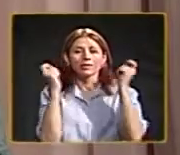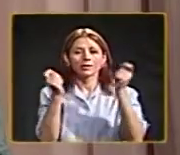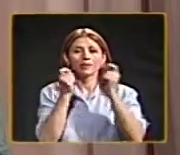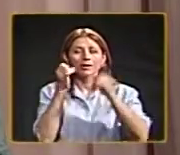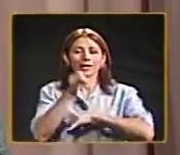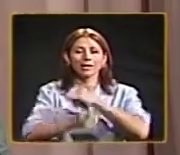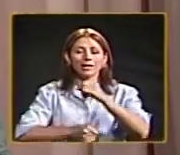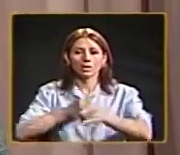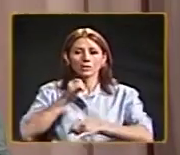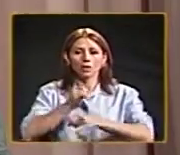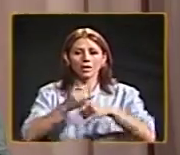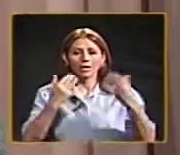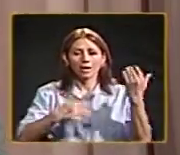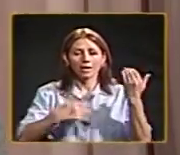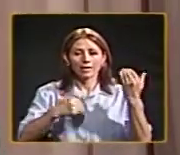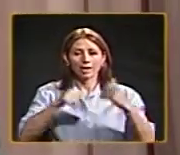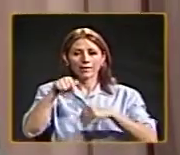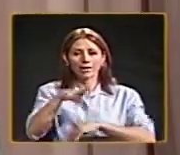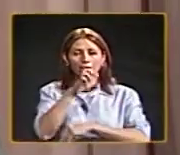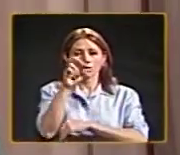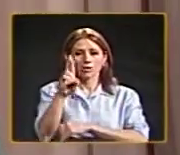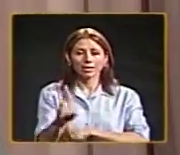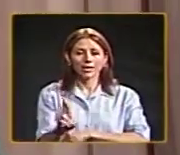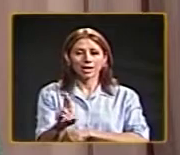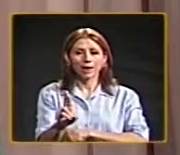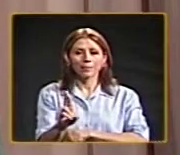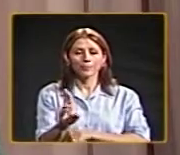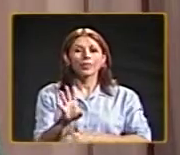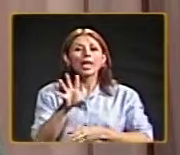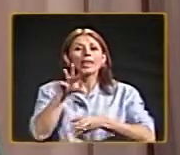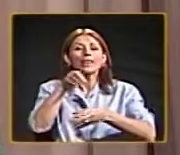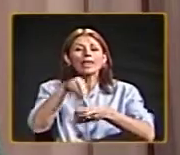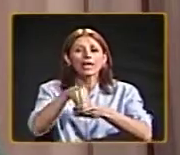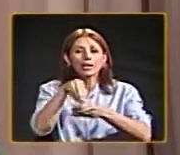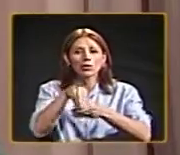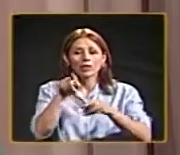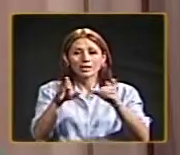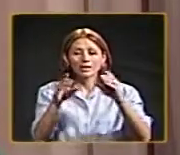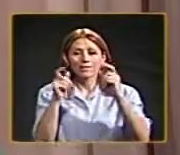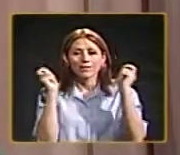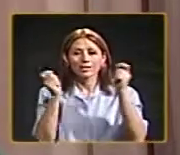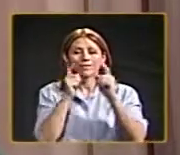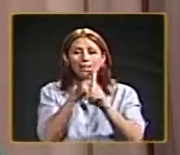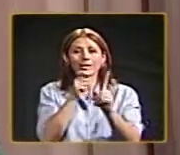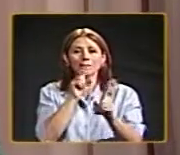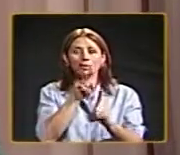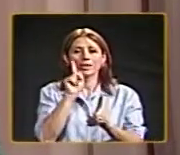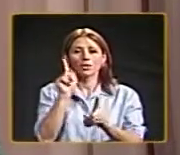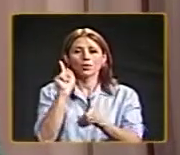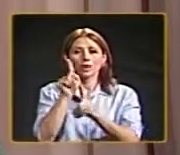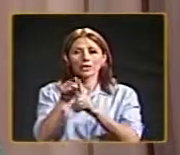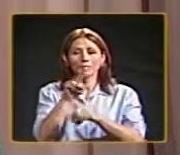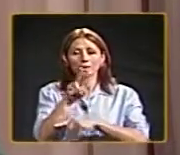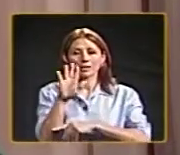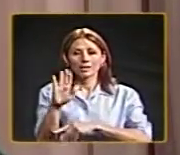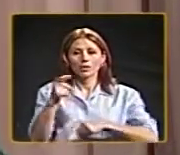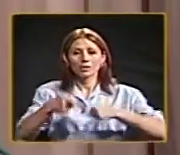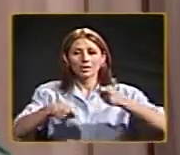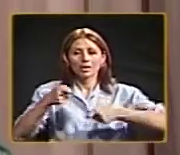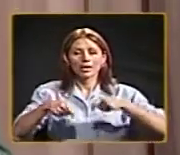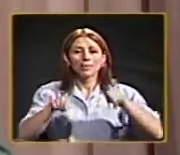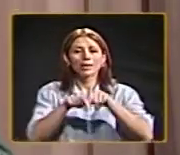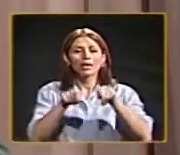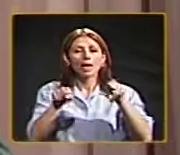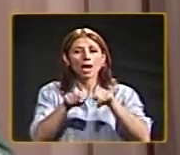Festival Internacional de la Guitarra aquí en Costa Rica, dentro del marco de este festival del 21 al 25 de septiembre, se está